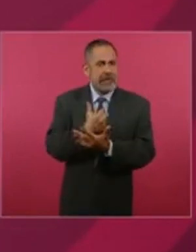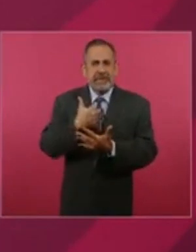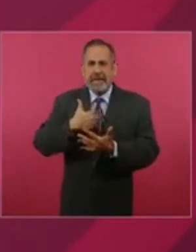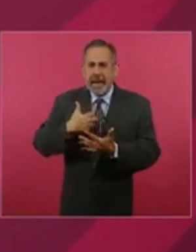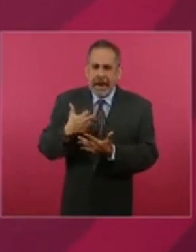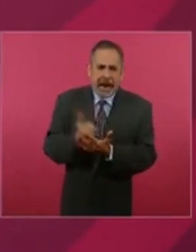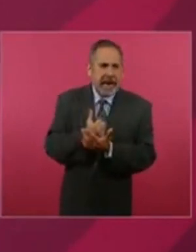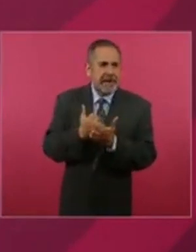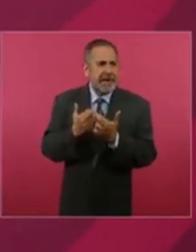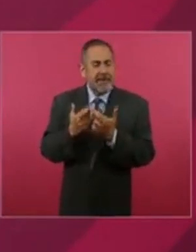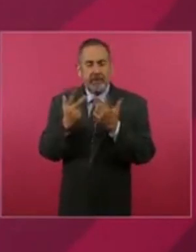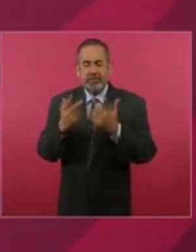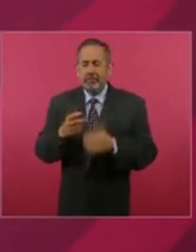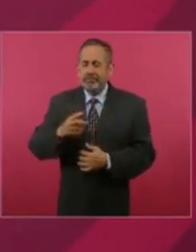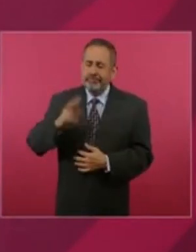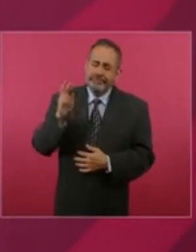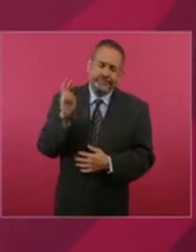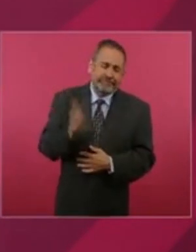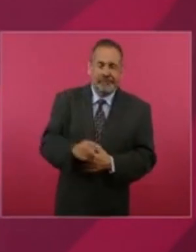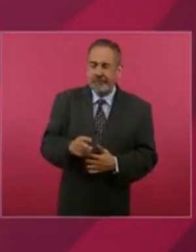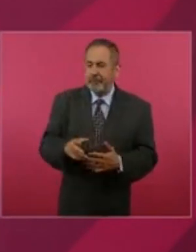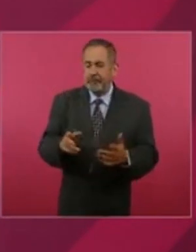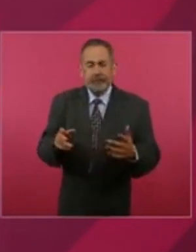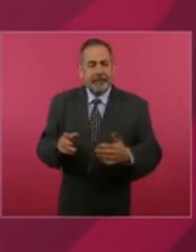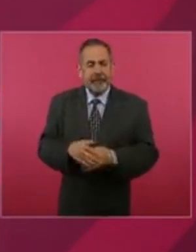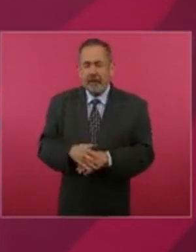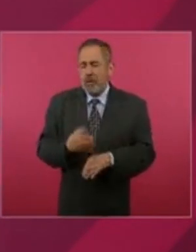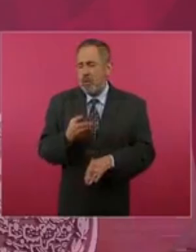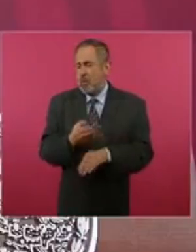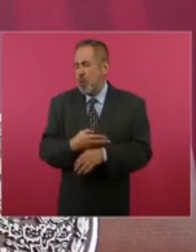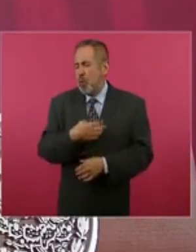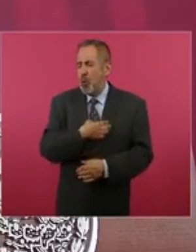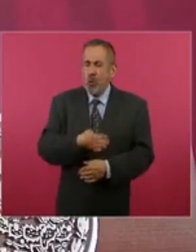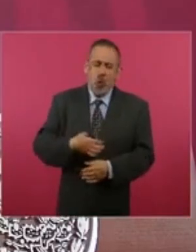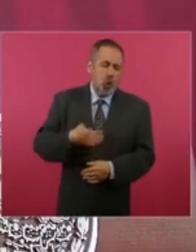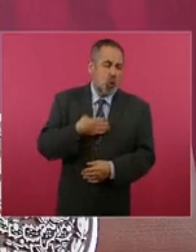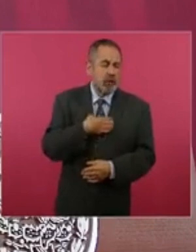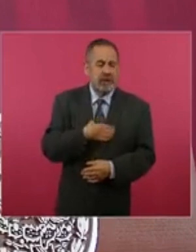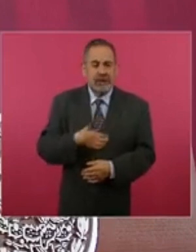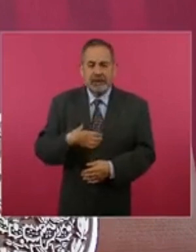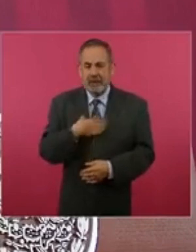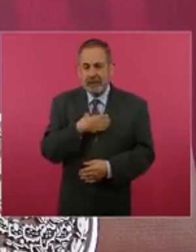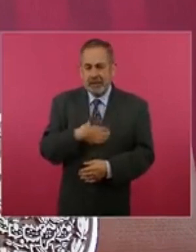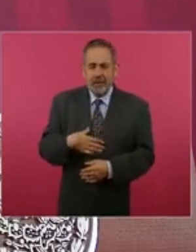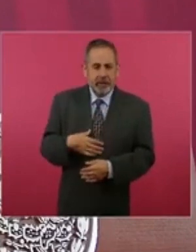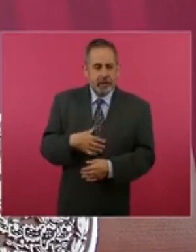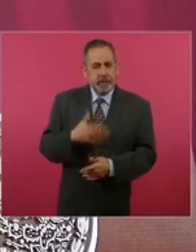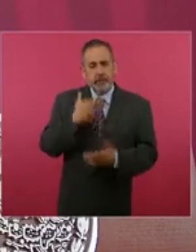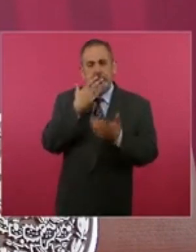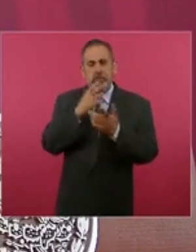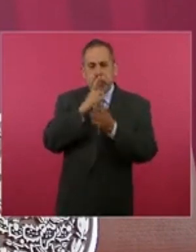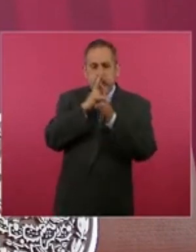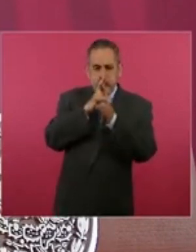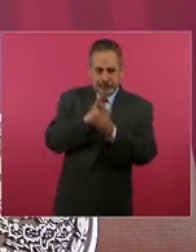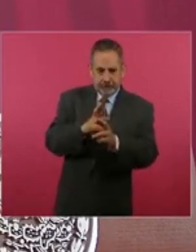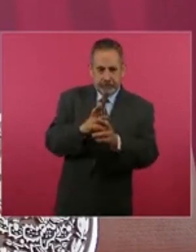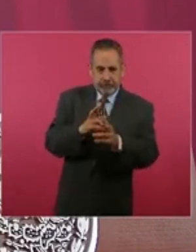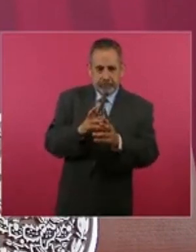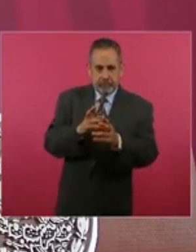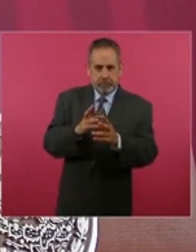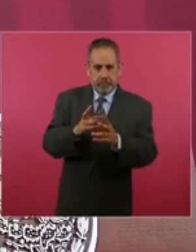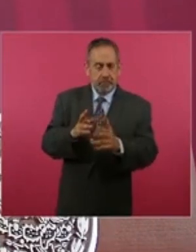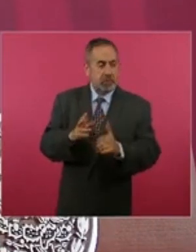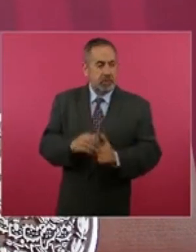y estamos muy contentos por los resultados.